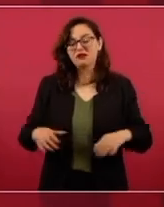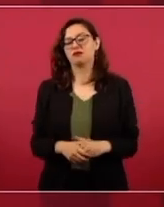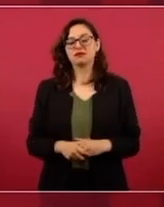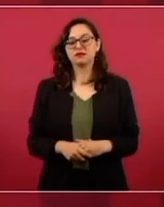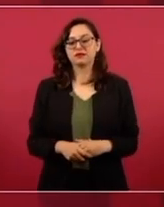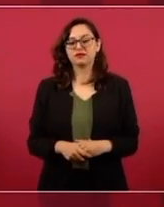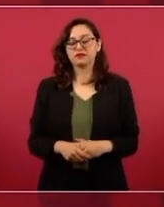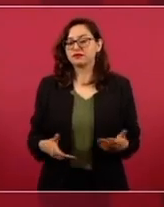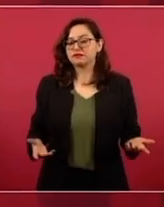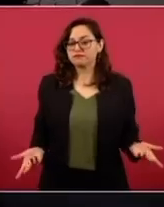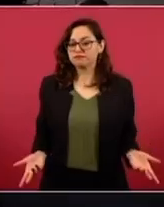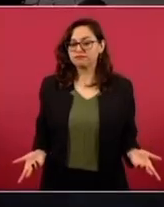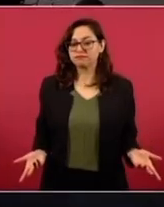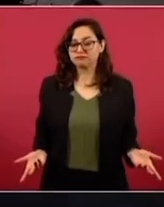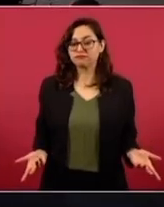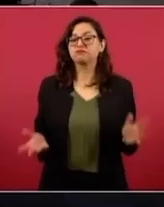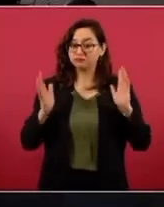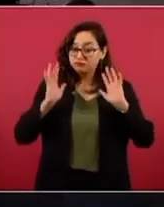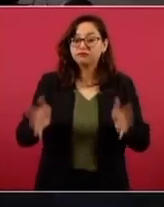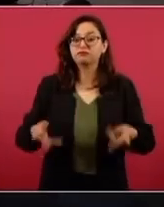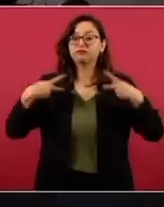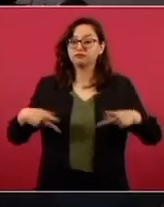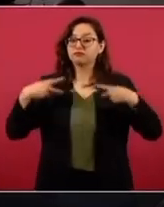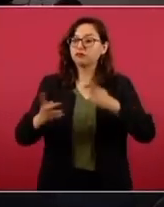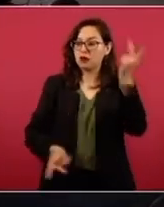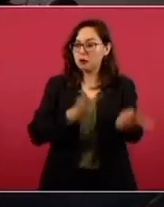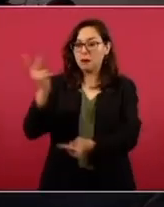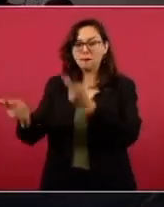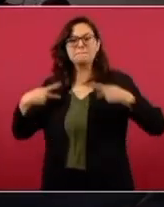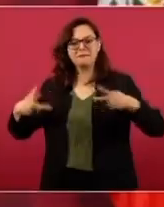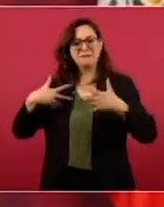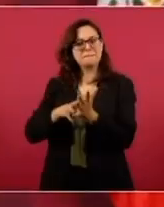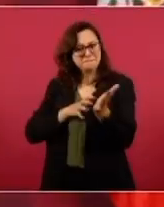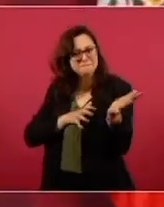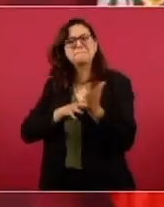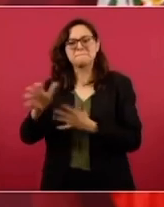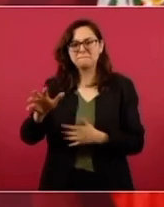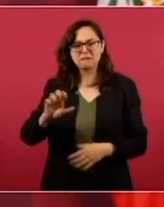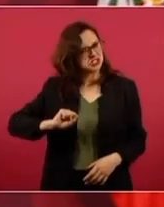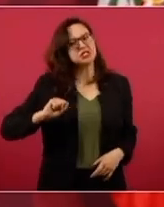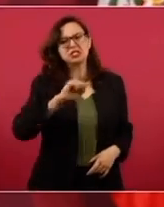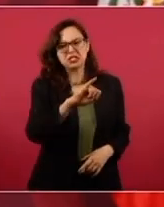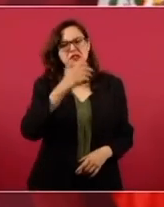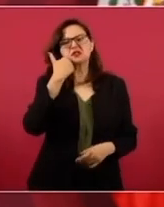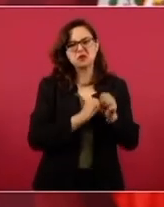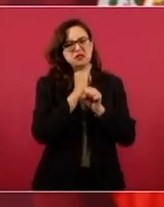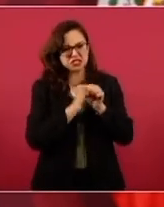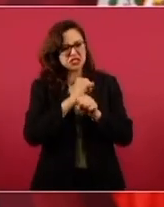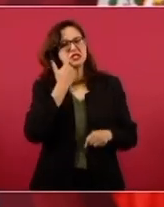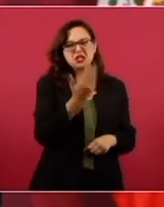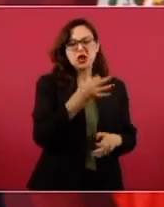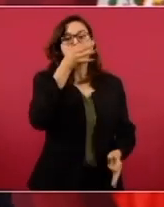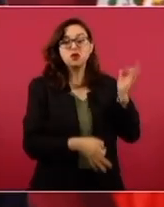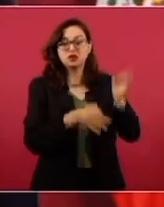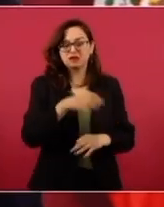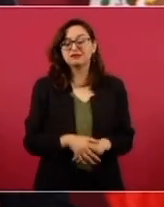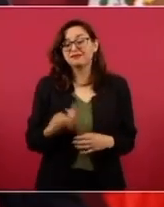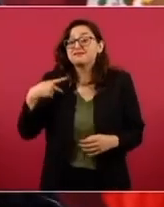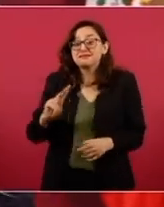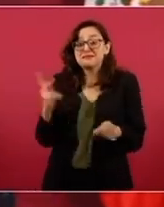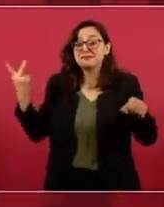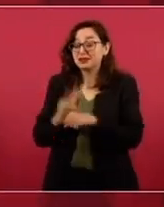entonces hubo una consulta si millones mexicanos que se inicien los procesos y si eso pero no